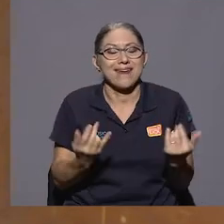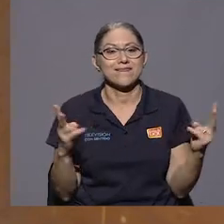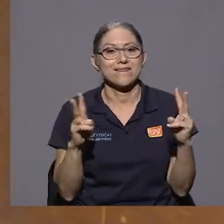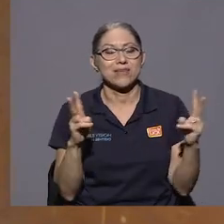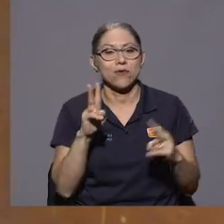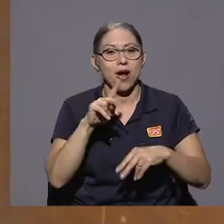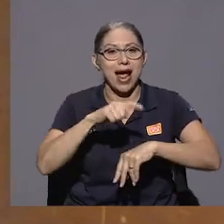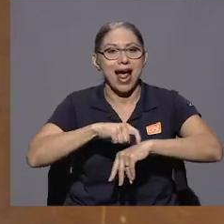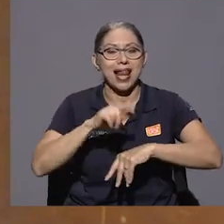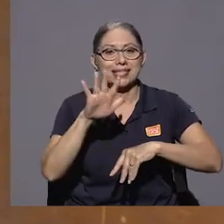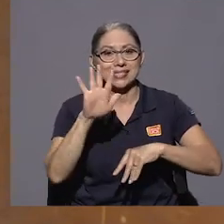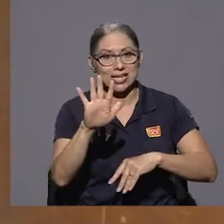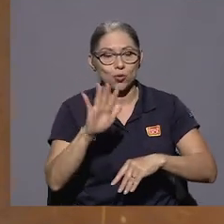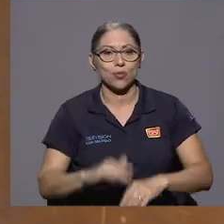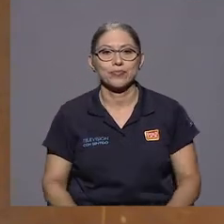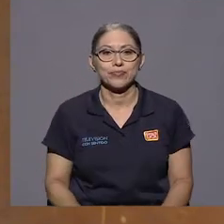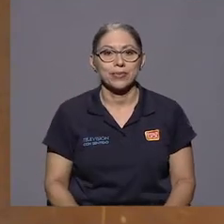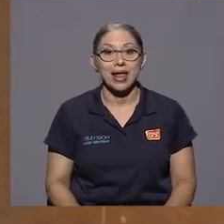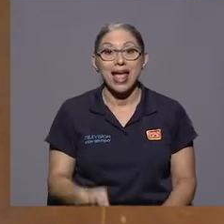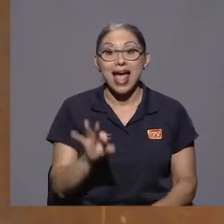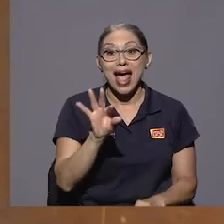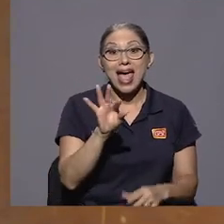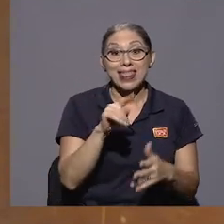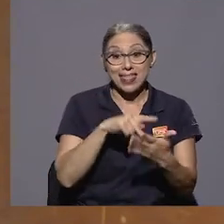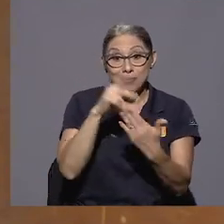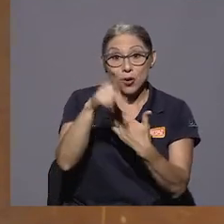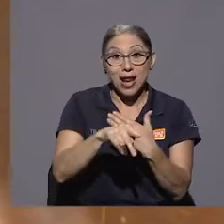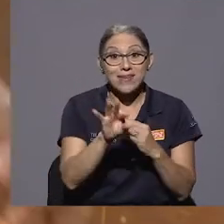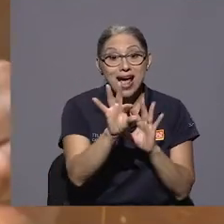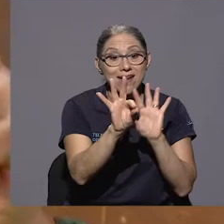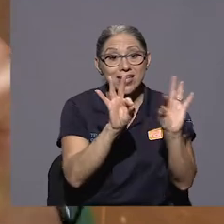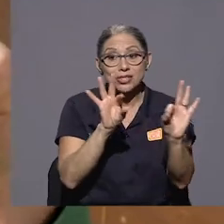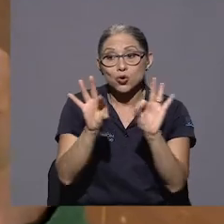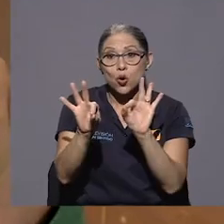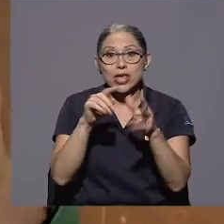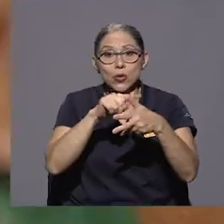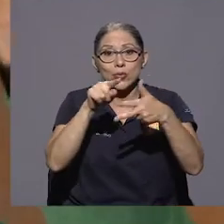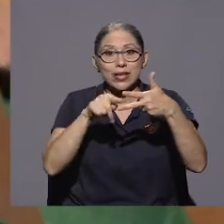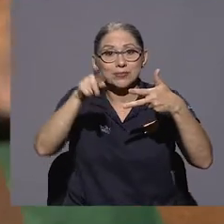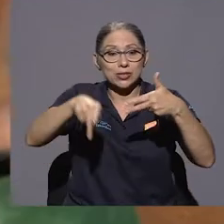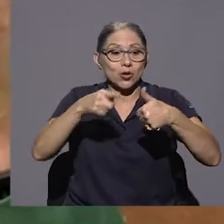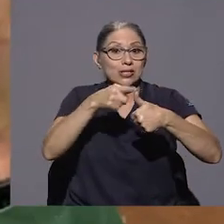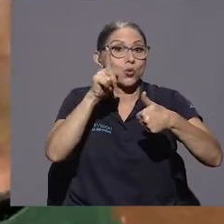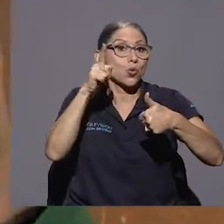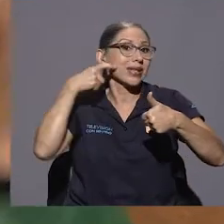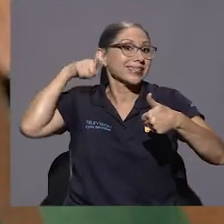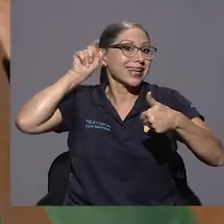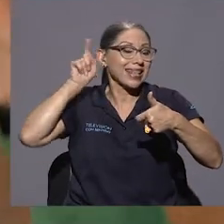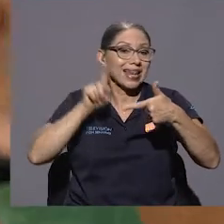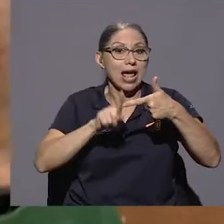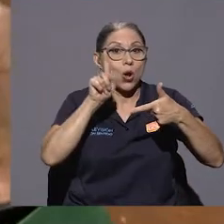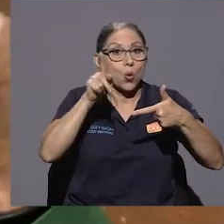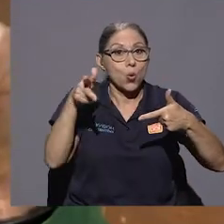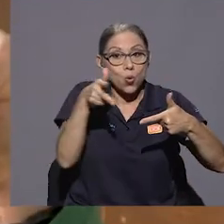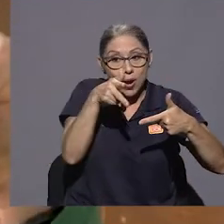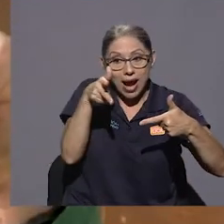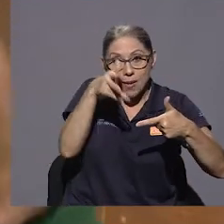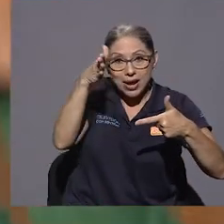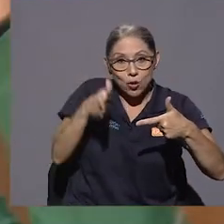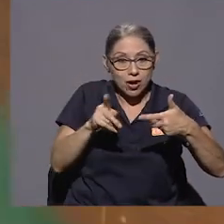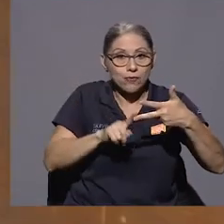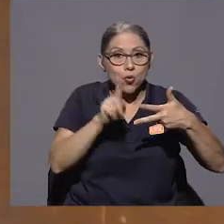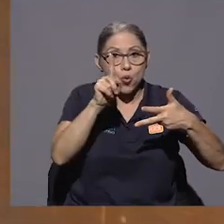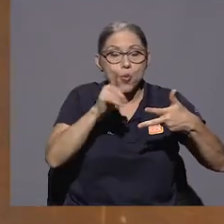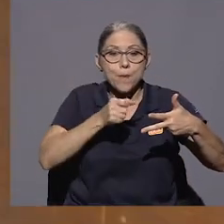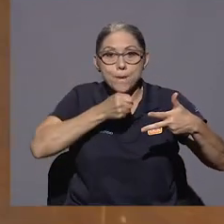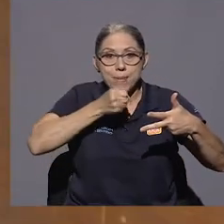Habían escogido que del programa se quedaban tres personas, una de las secretarias, un camarógrafo y